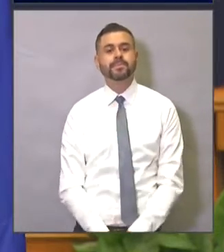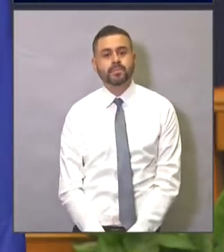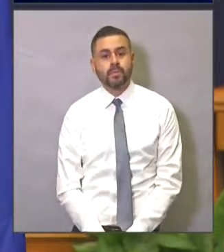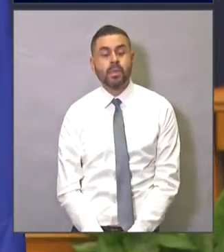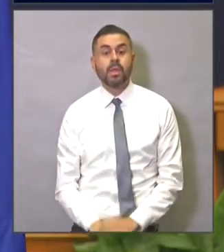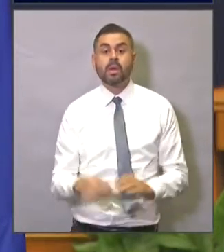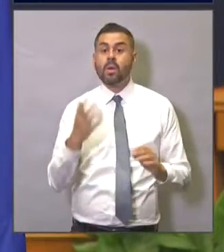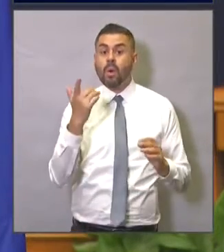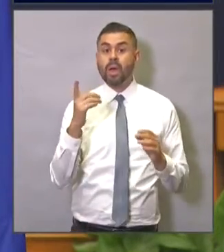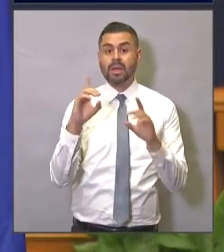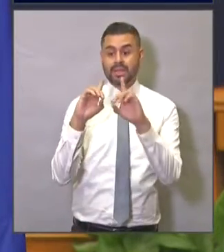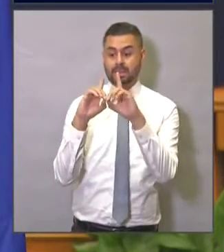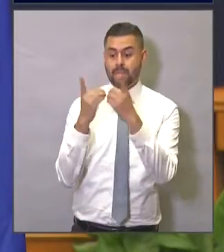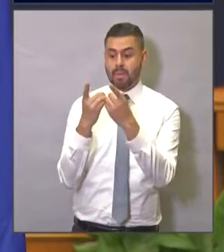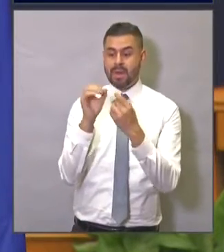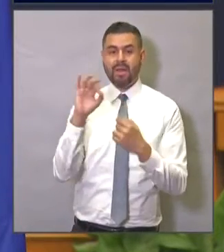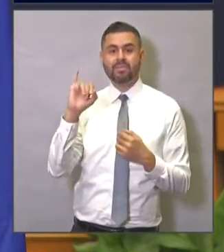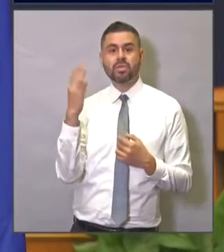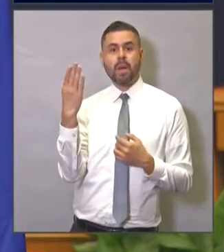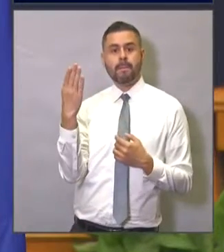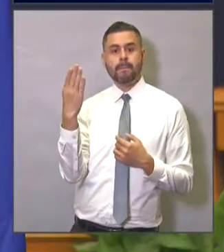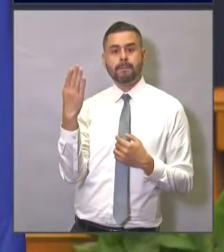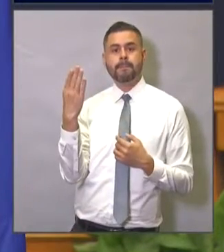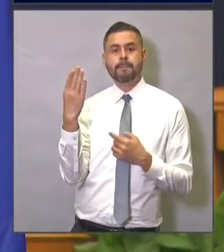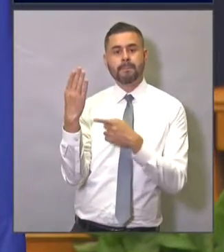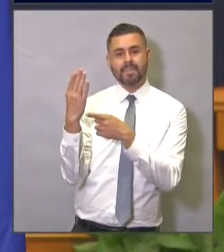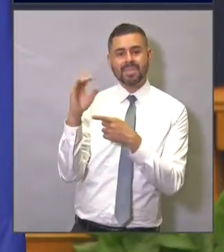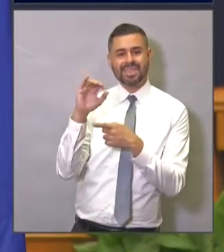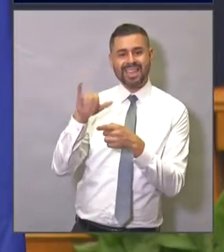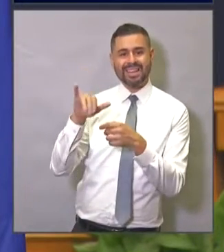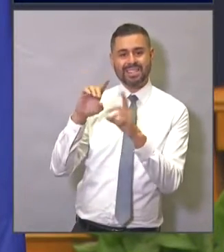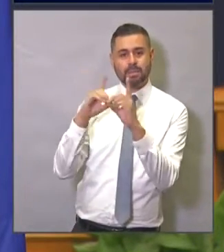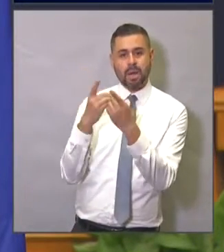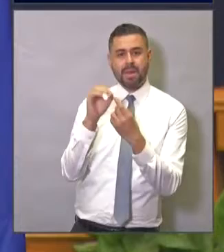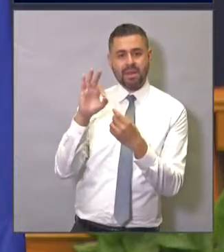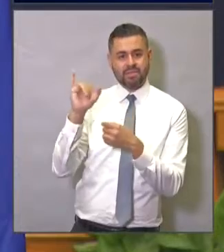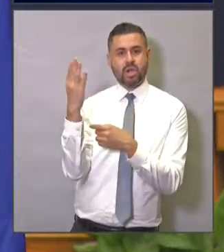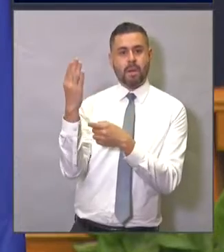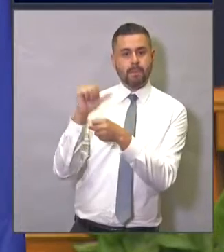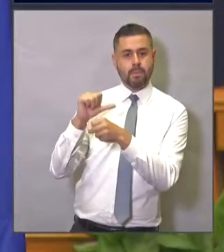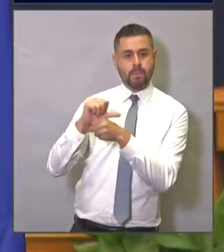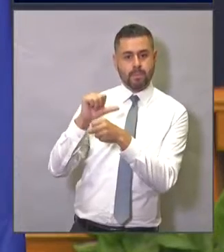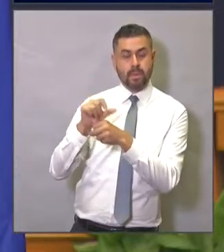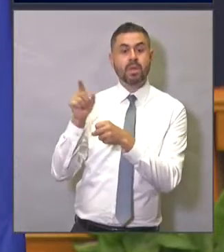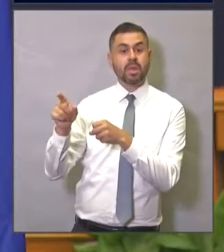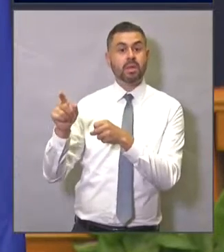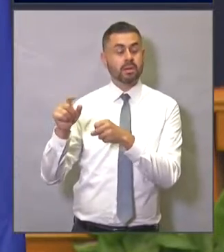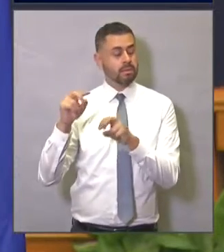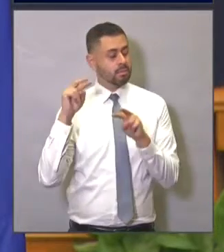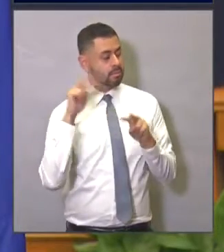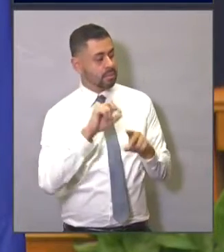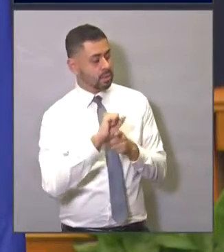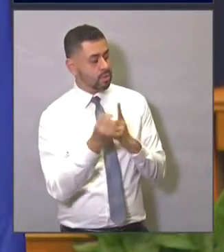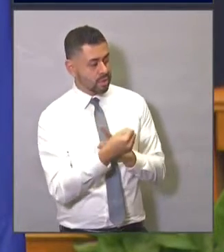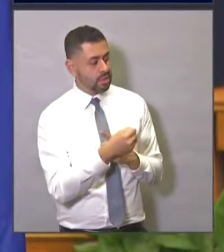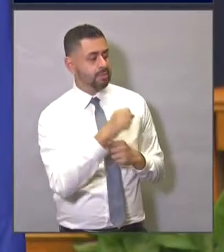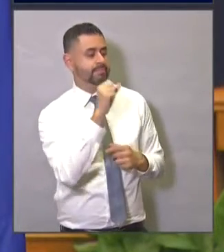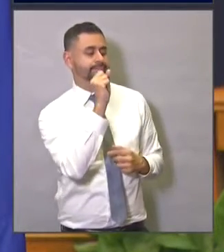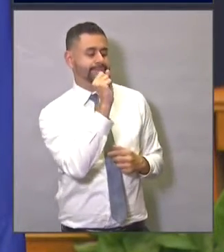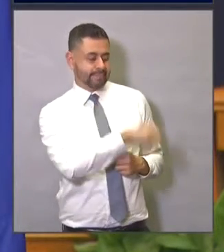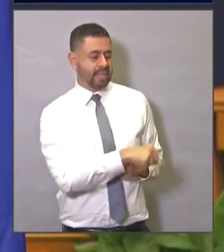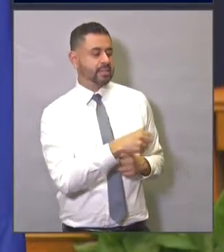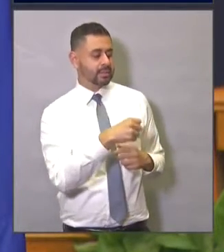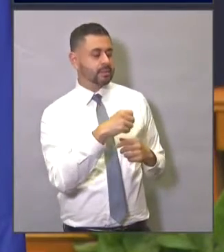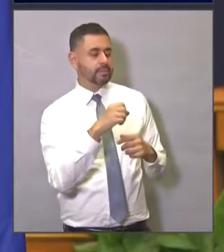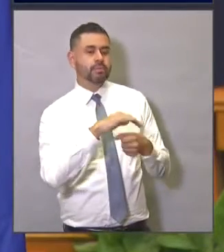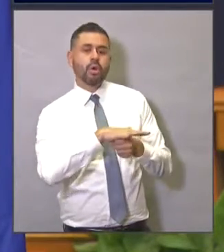de trabajos, o se llama WIDAX. Las restricciones de salud pública, aunque necesarias, afectan a las